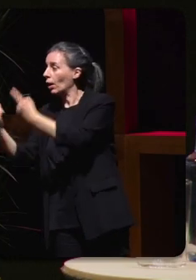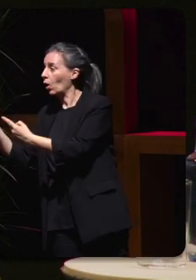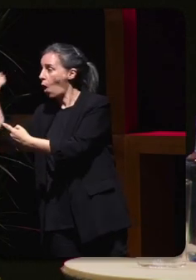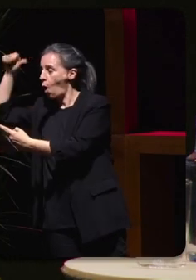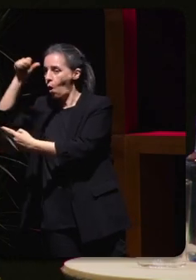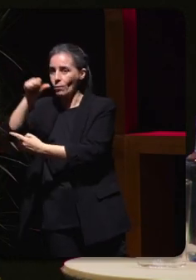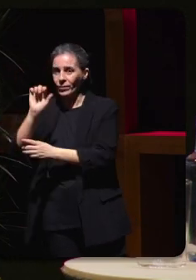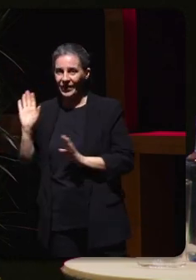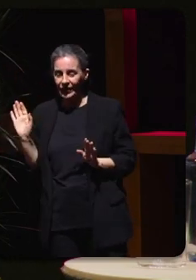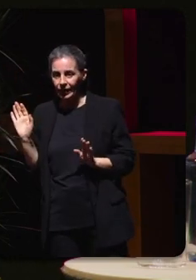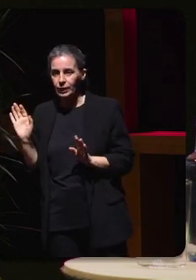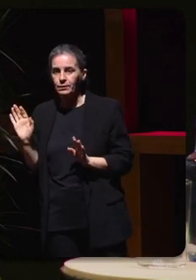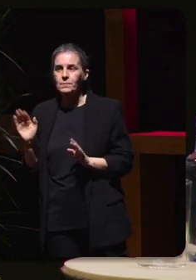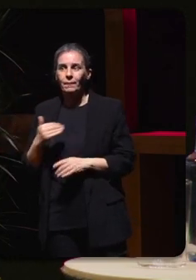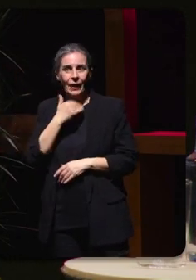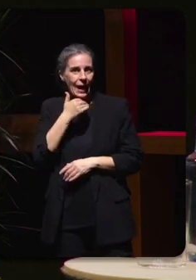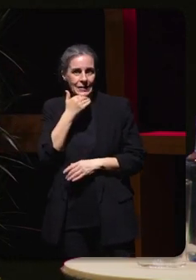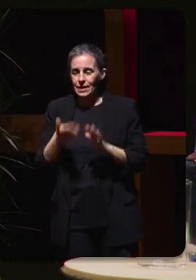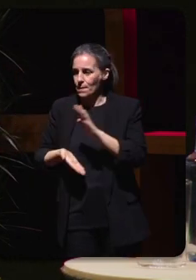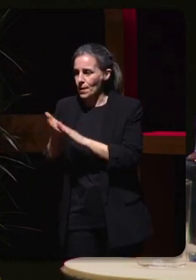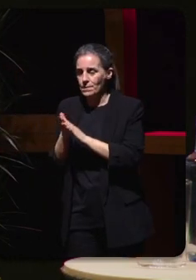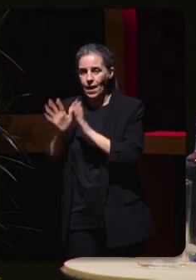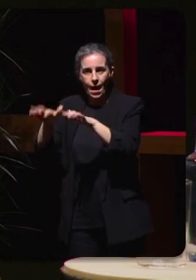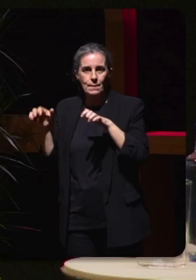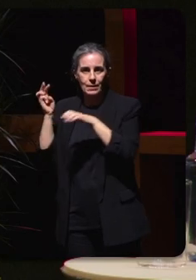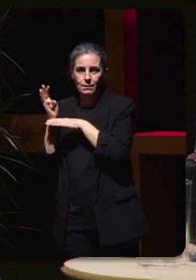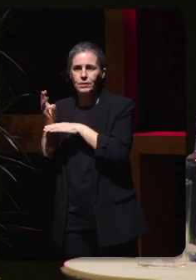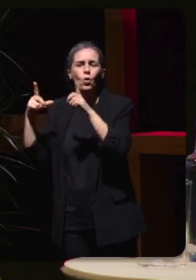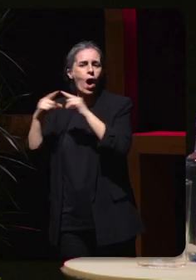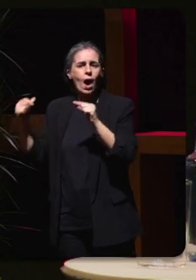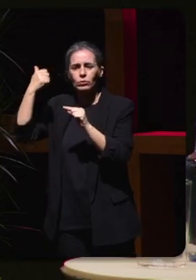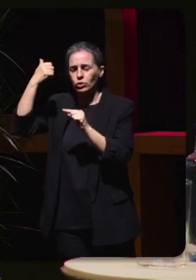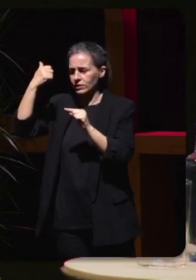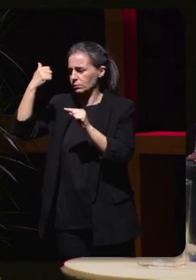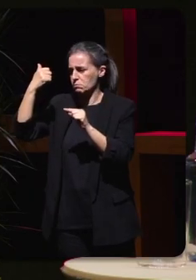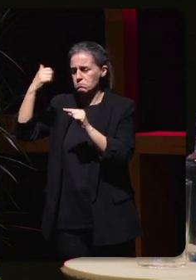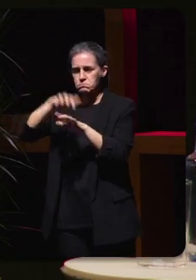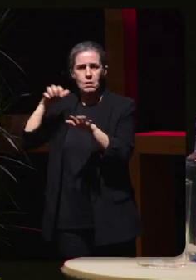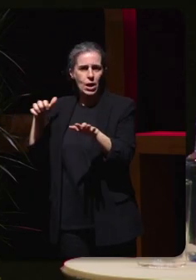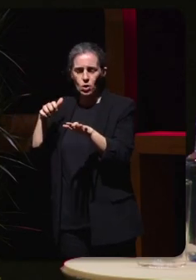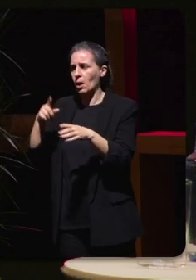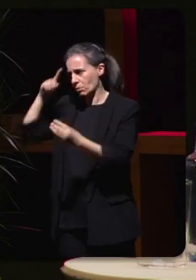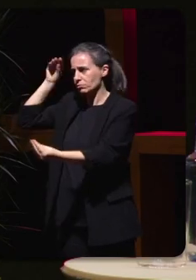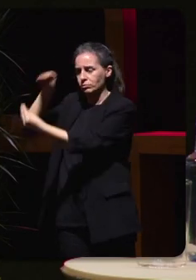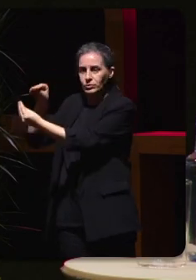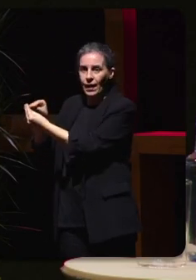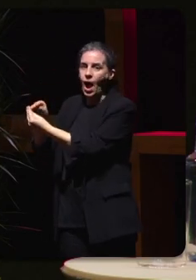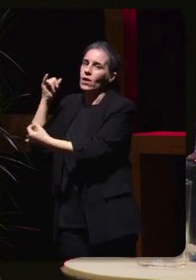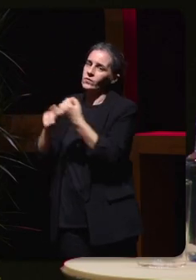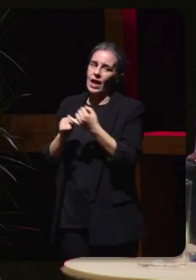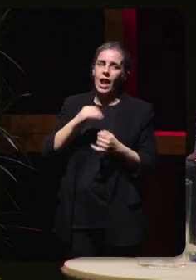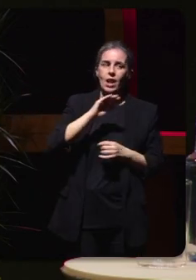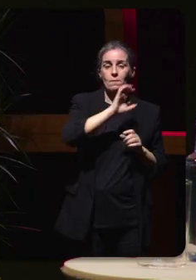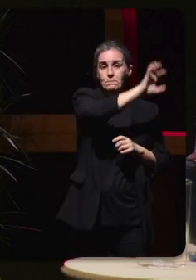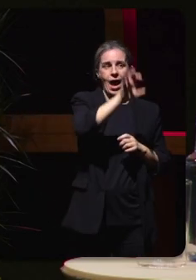pasar el Parlamento, o sea, y la mayoría de los japoneses estaban de acuerdo, y no pasó porque hubo mucha presión extranjera, sino que